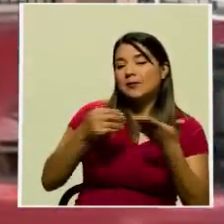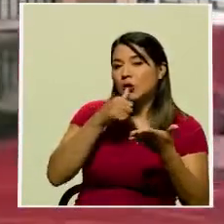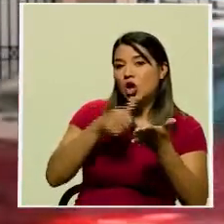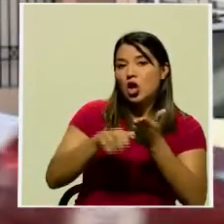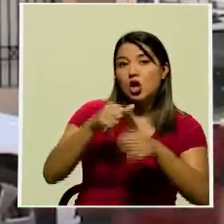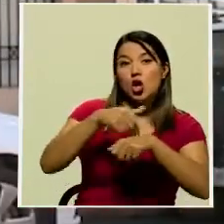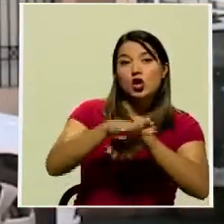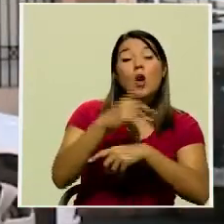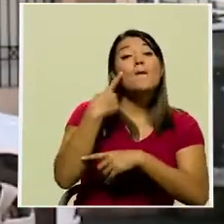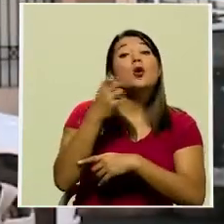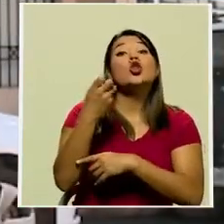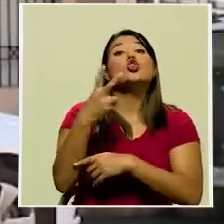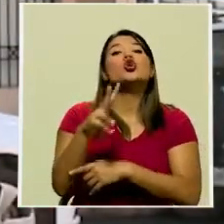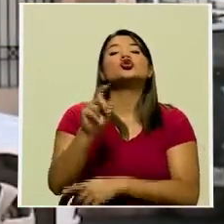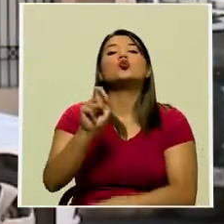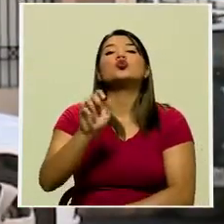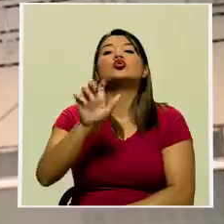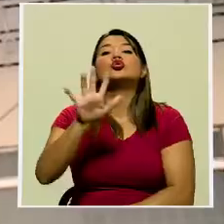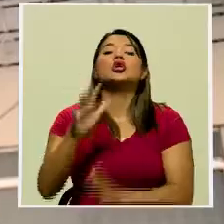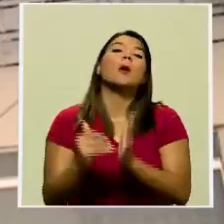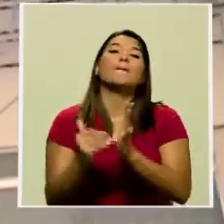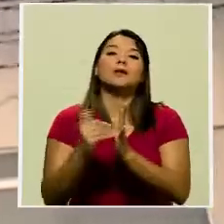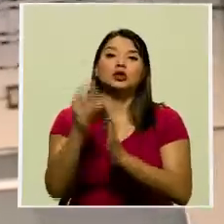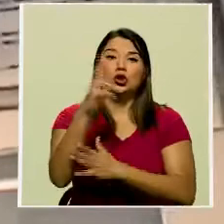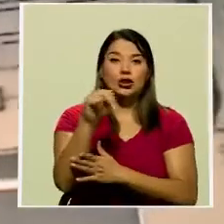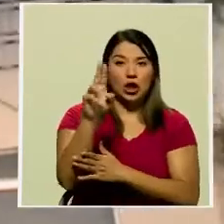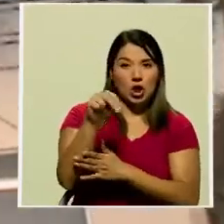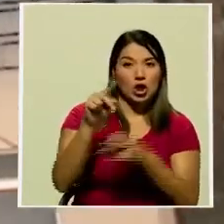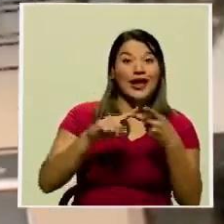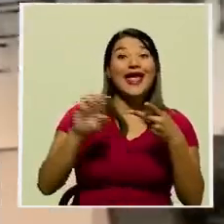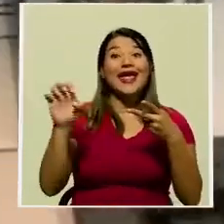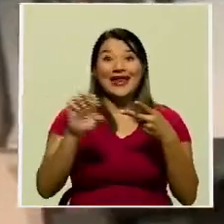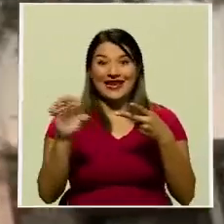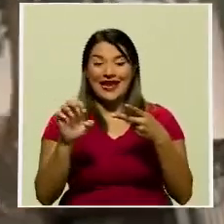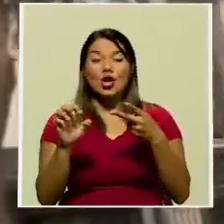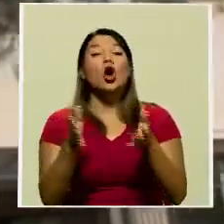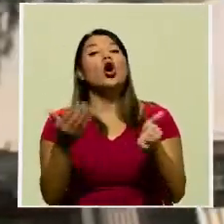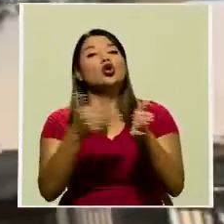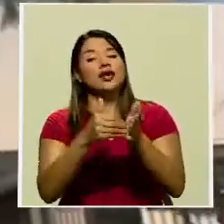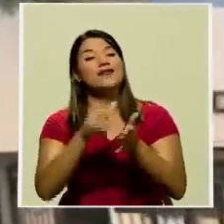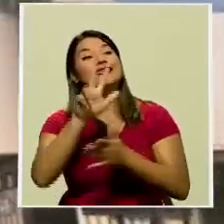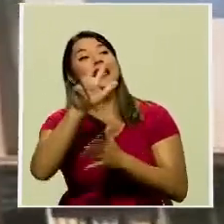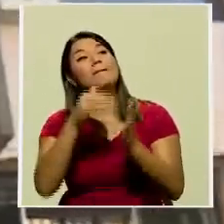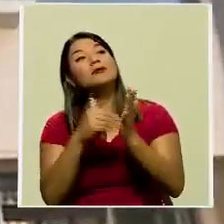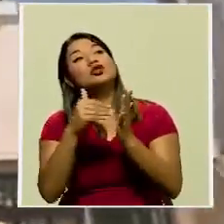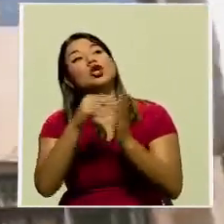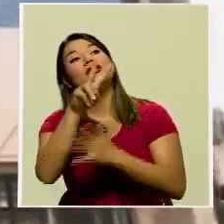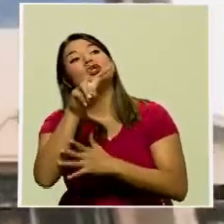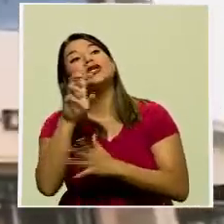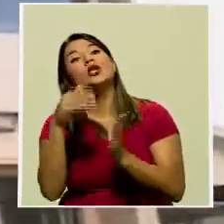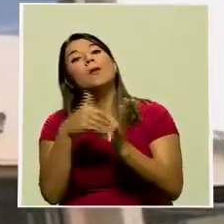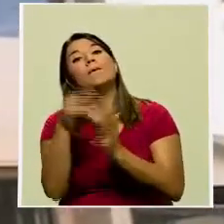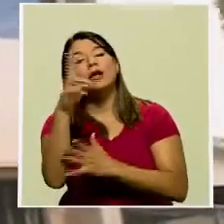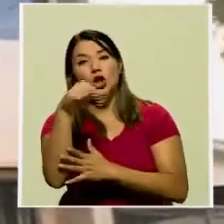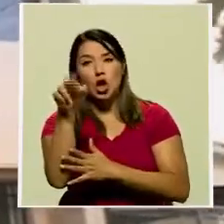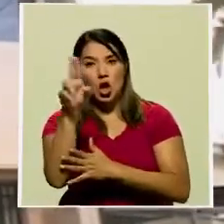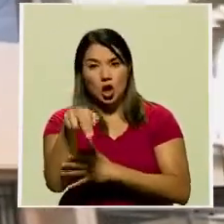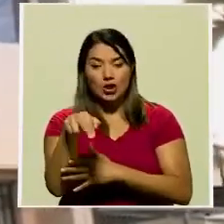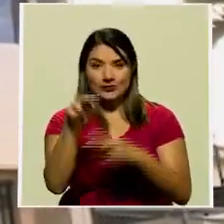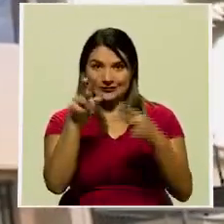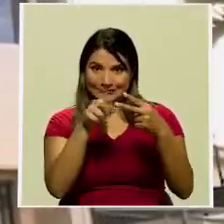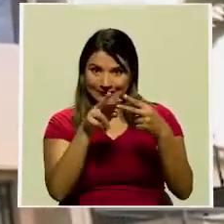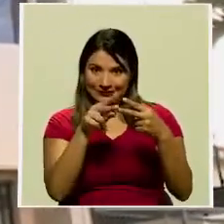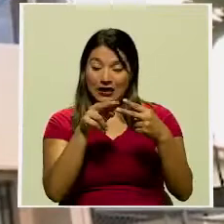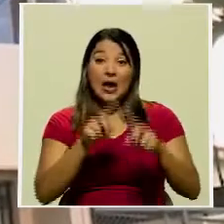12.5 millones de colones. Y en enero una nueva solicitud por 3.200.000 colones para viáticos y transportes dentro del país.